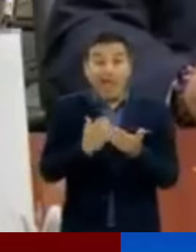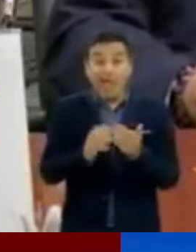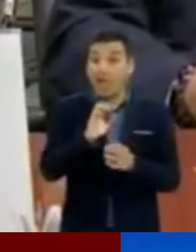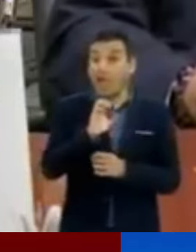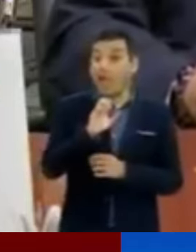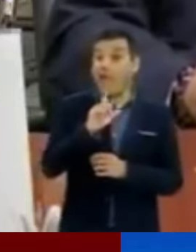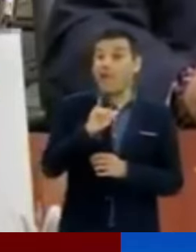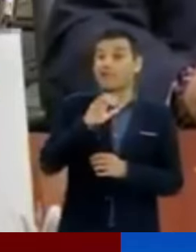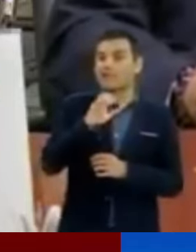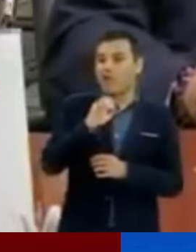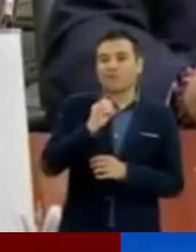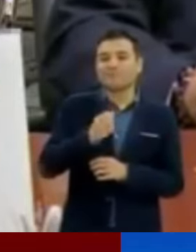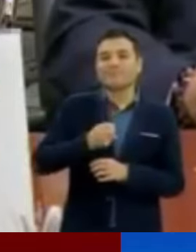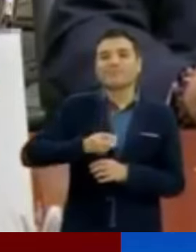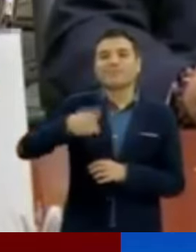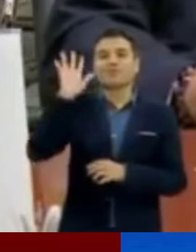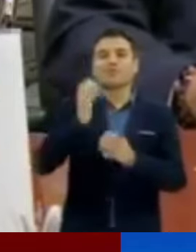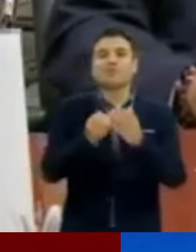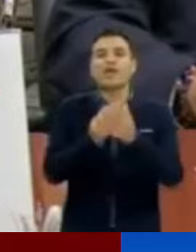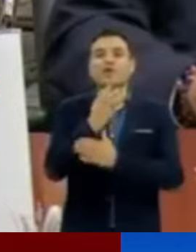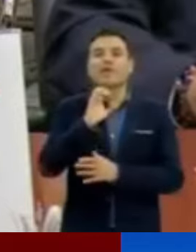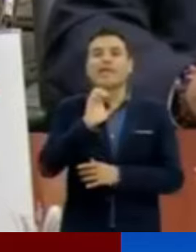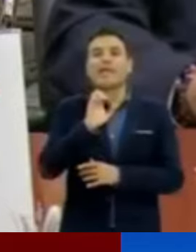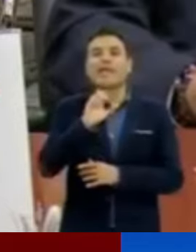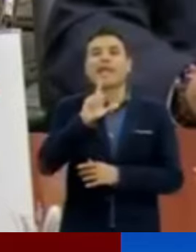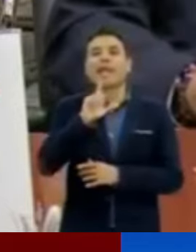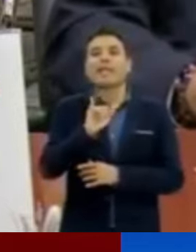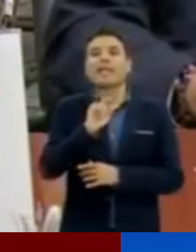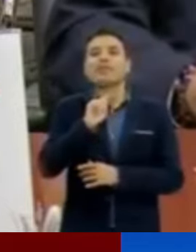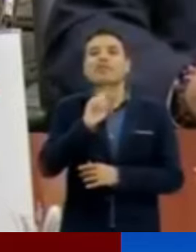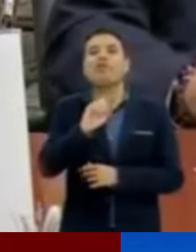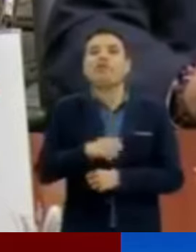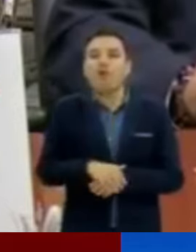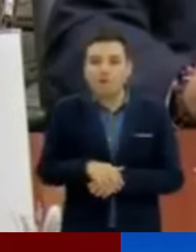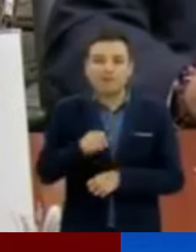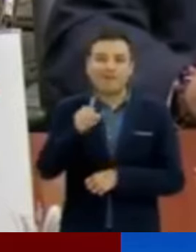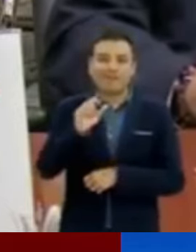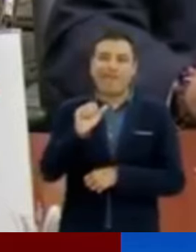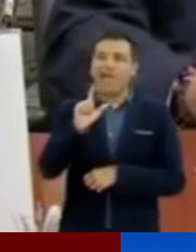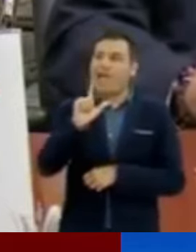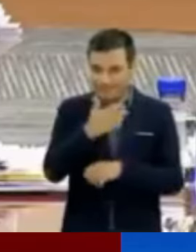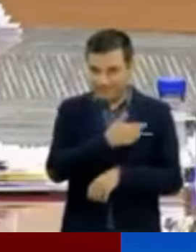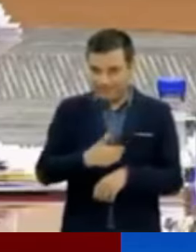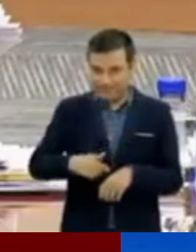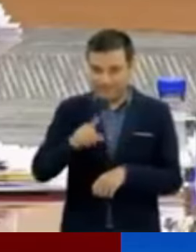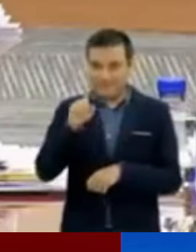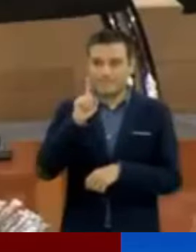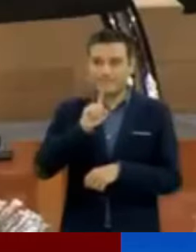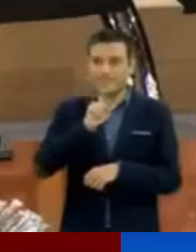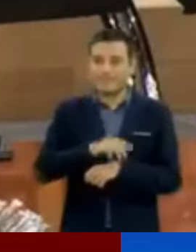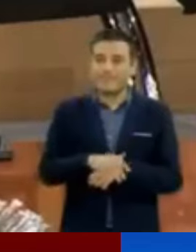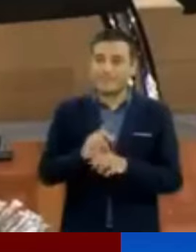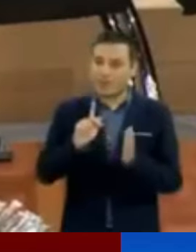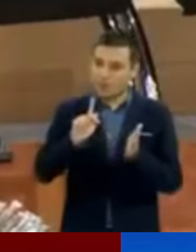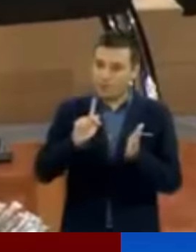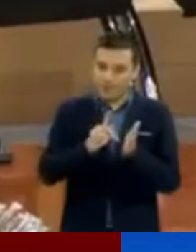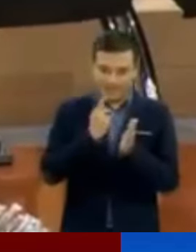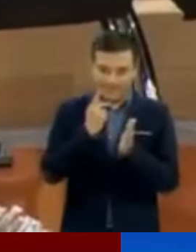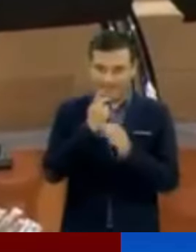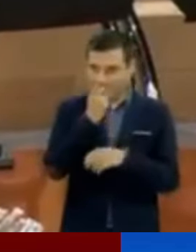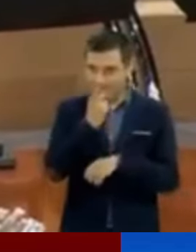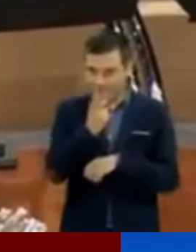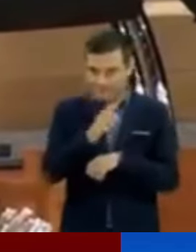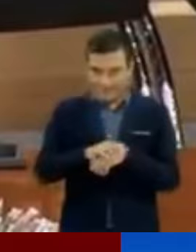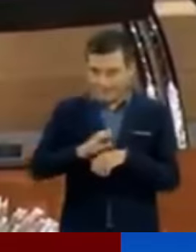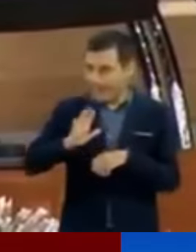Eliseo le diremos Elito. Es el nuevo apodo ahora de él porque pues está tan cerca del otro Alito, puro delincuente. Nuevamente reitero